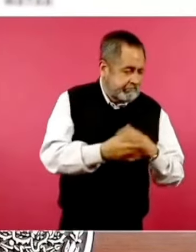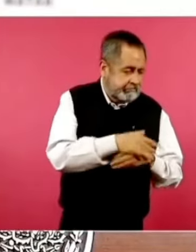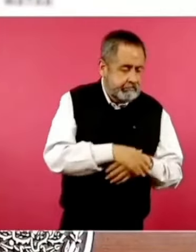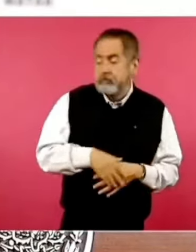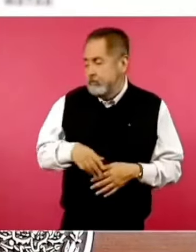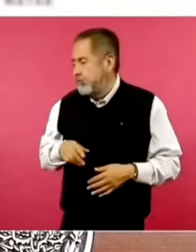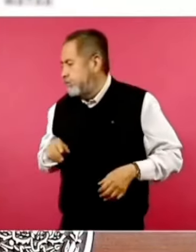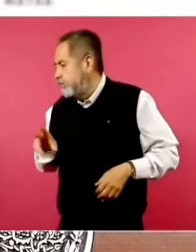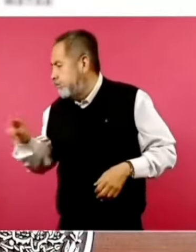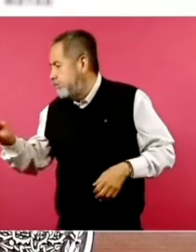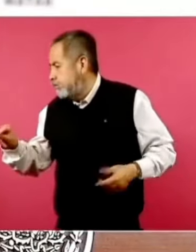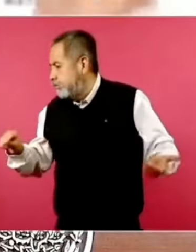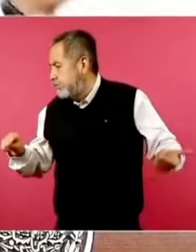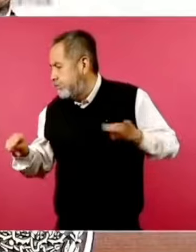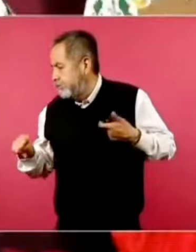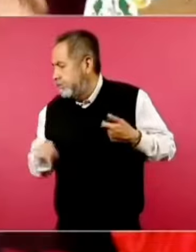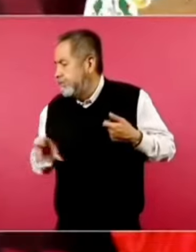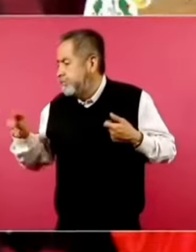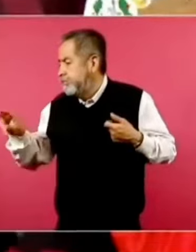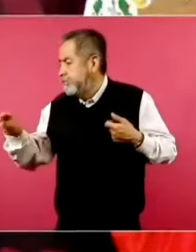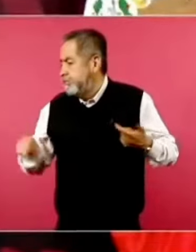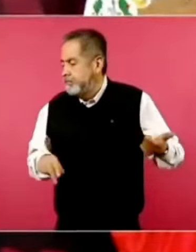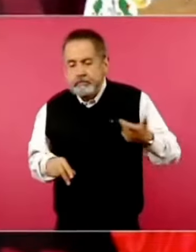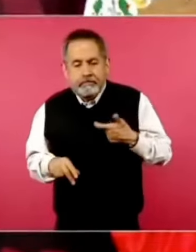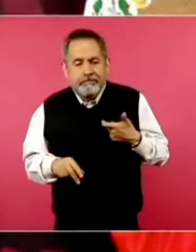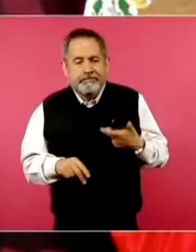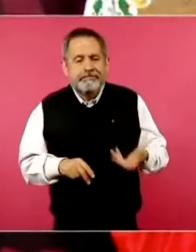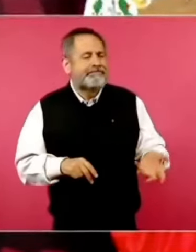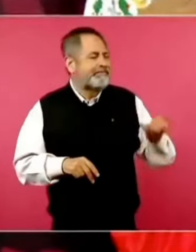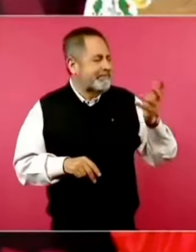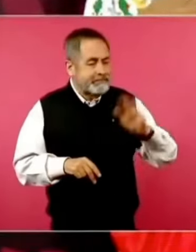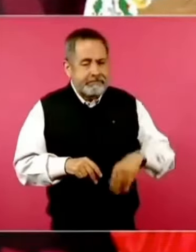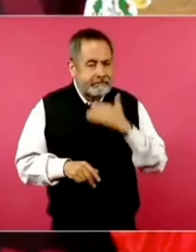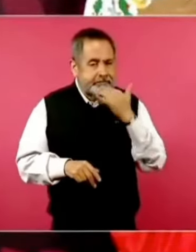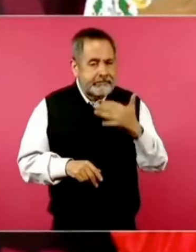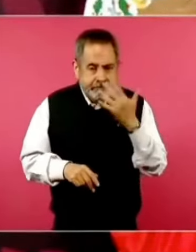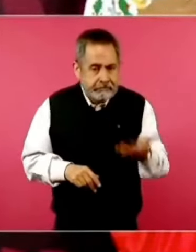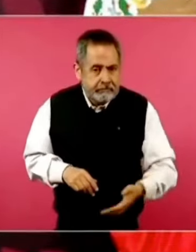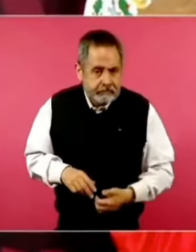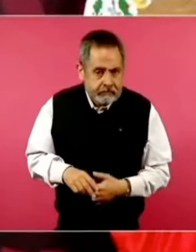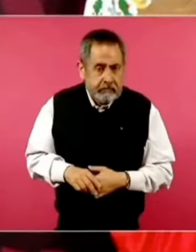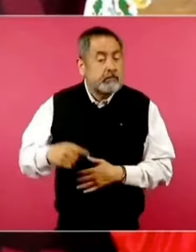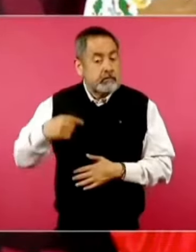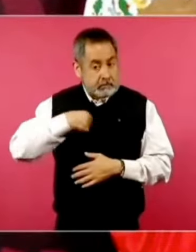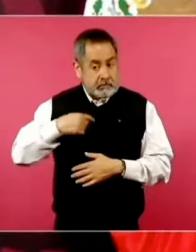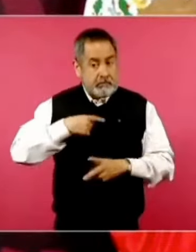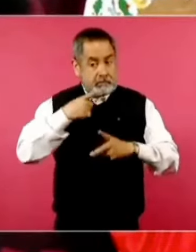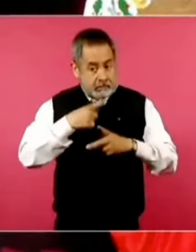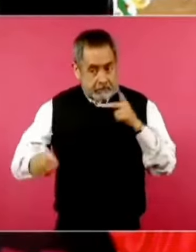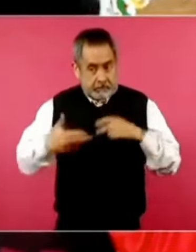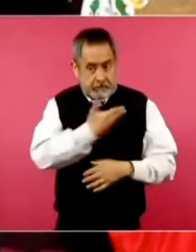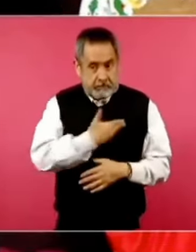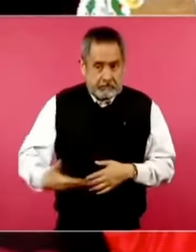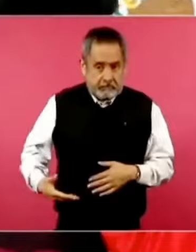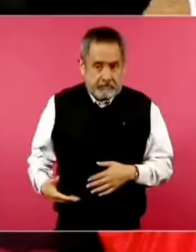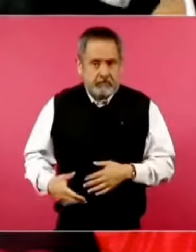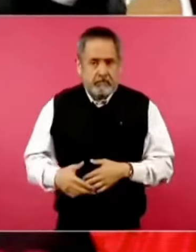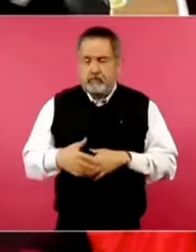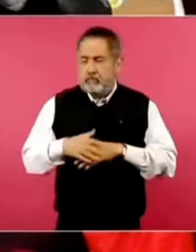sucios las concesiones Entonces lgo yo a la presidencia eso no va a volver